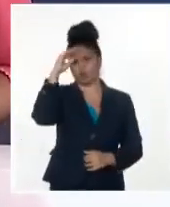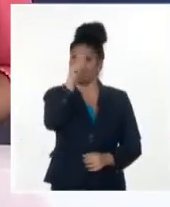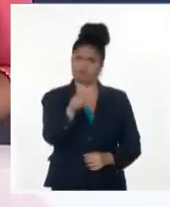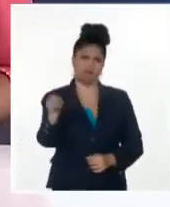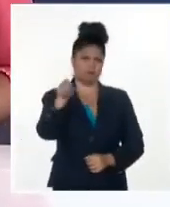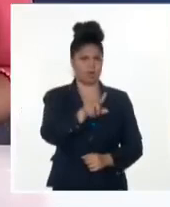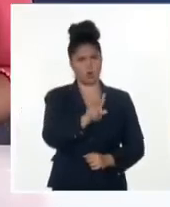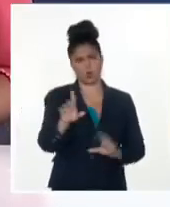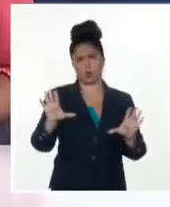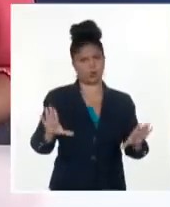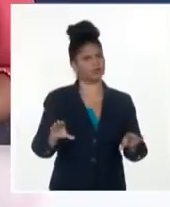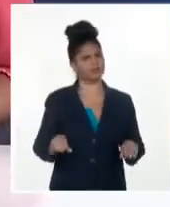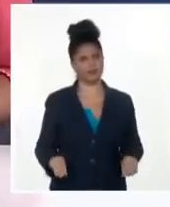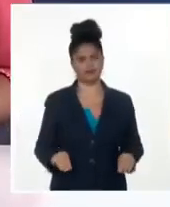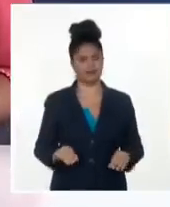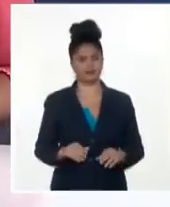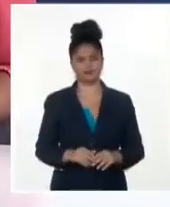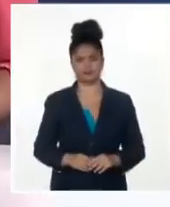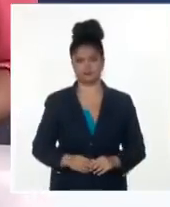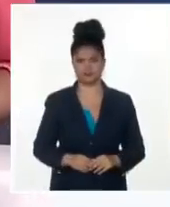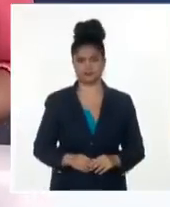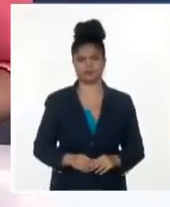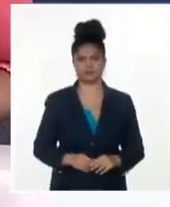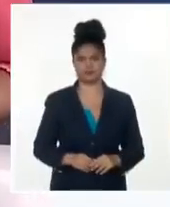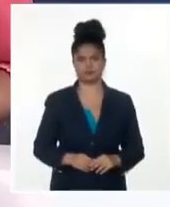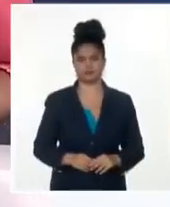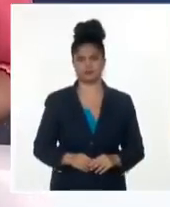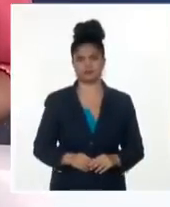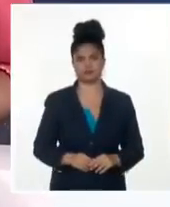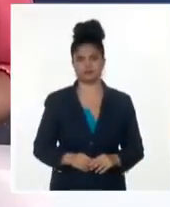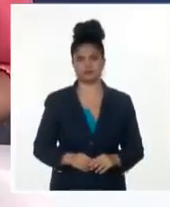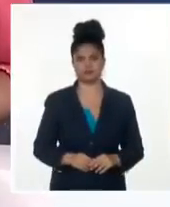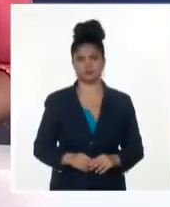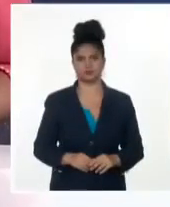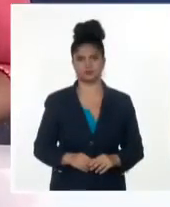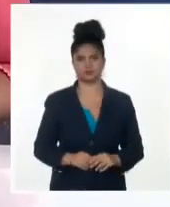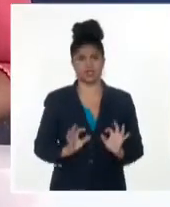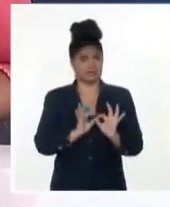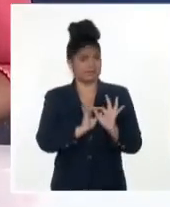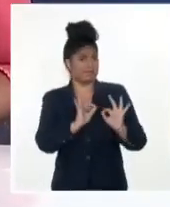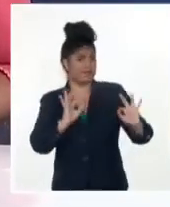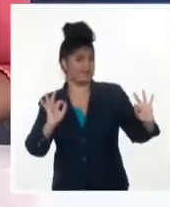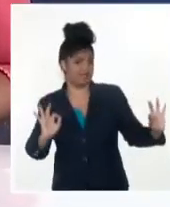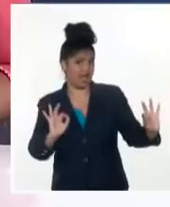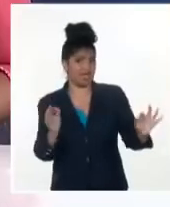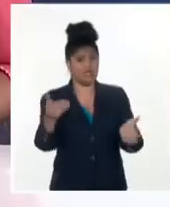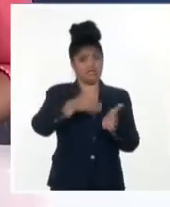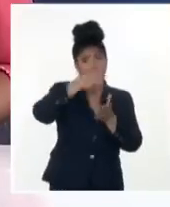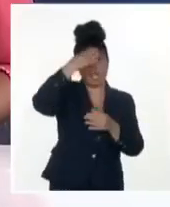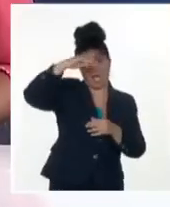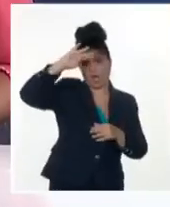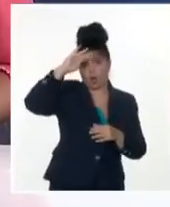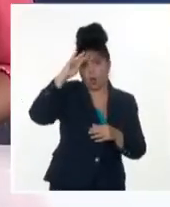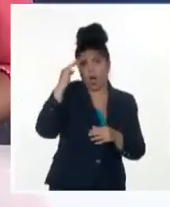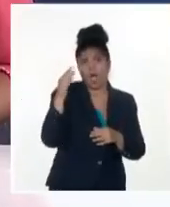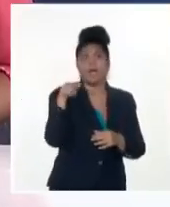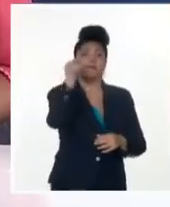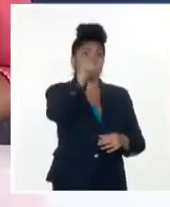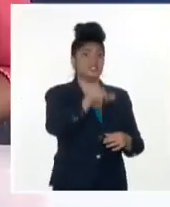grave amenaza a la seguridad de los países, especialmente con Estados Unidos, el principal destino de la mayor parte de la